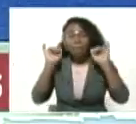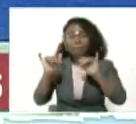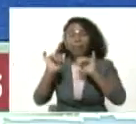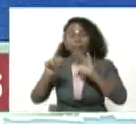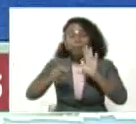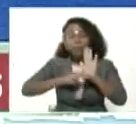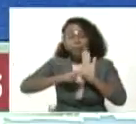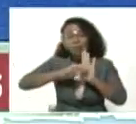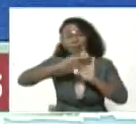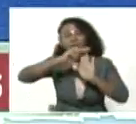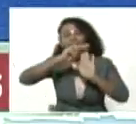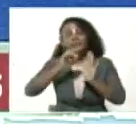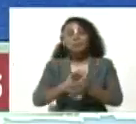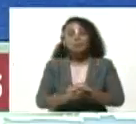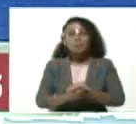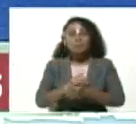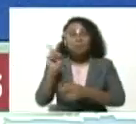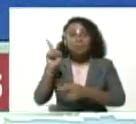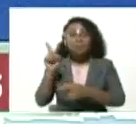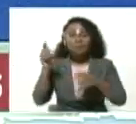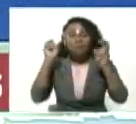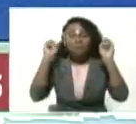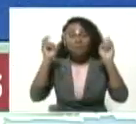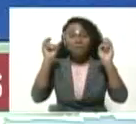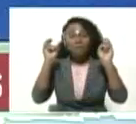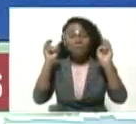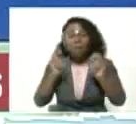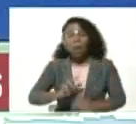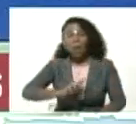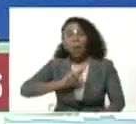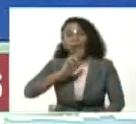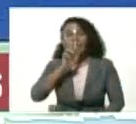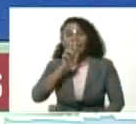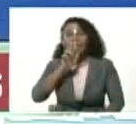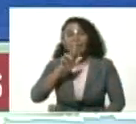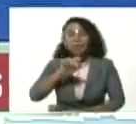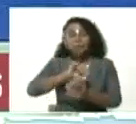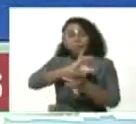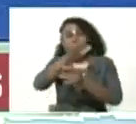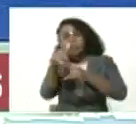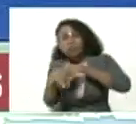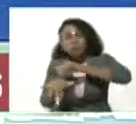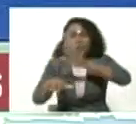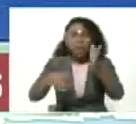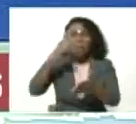nivel del fatídico y catastrófico deslave de